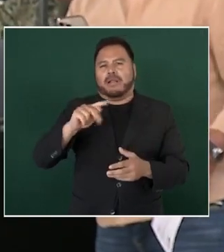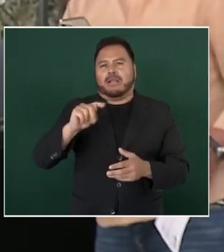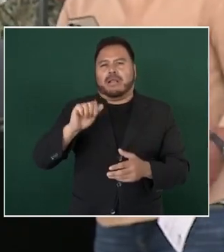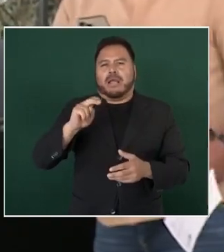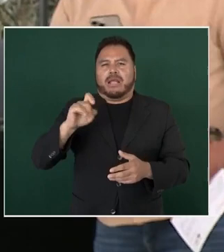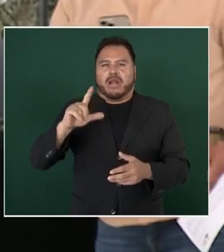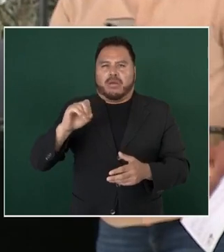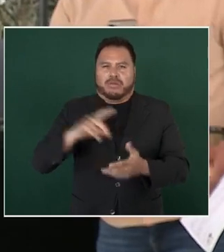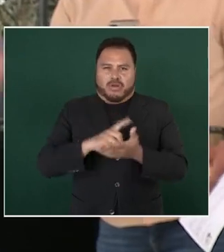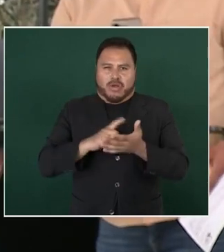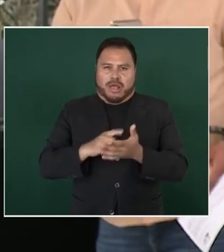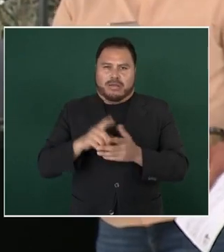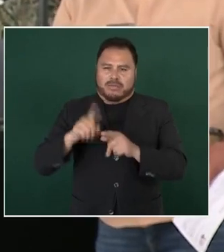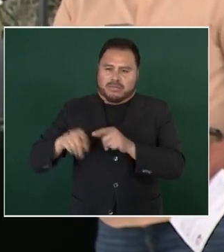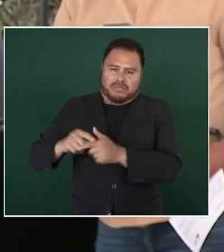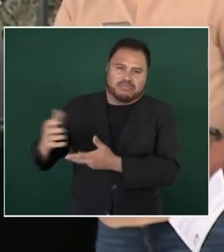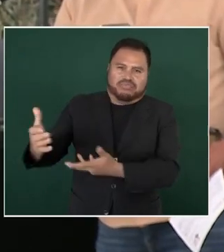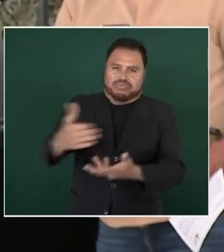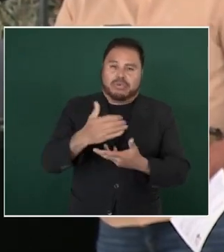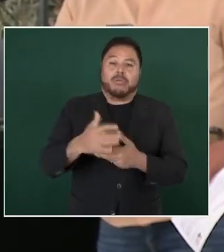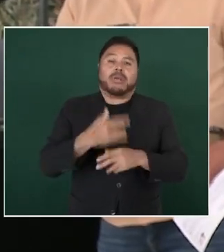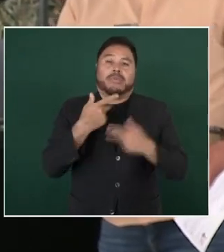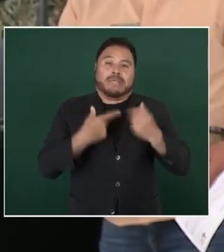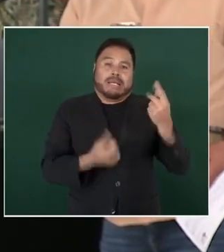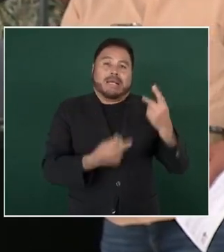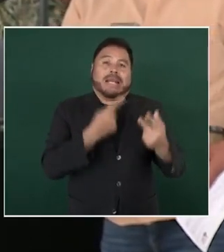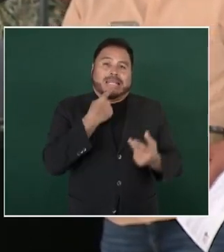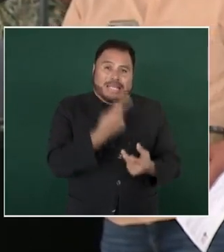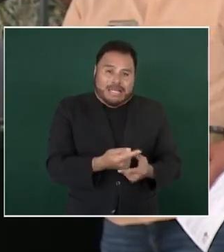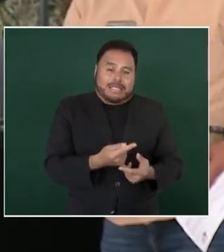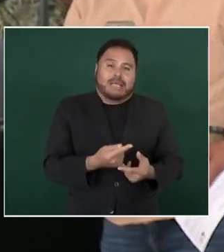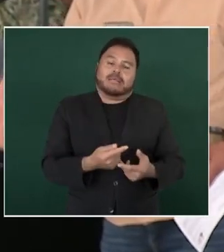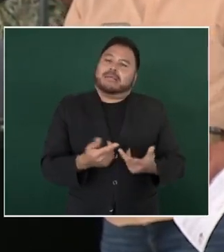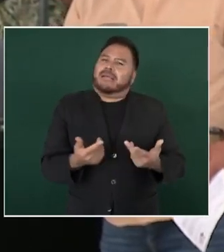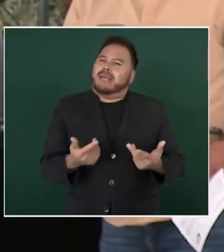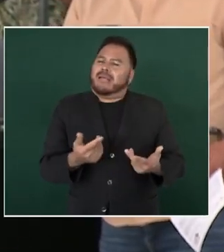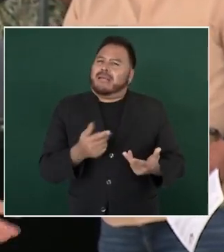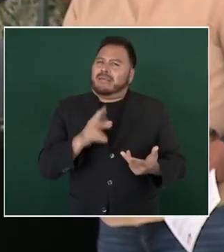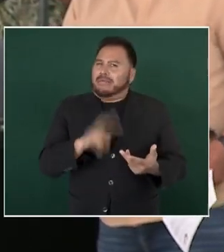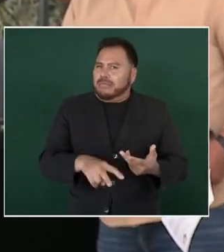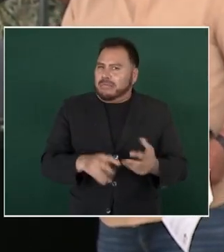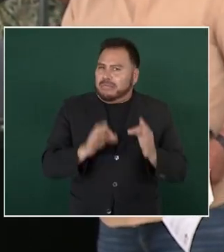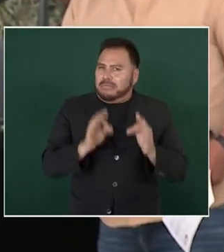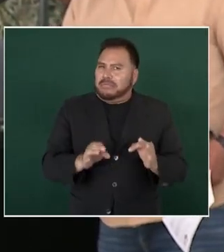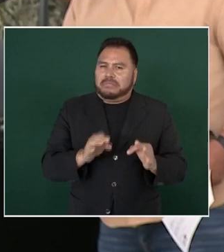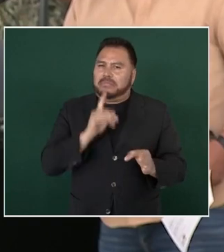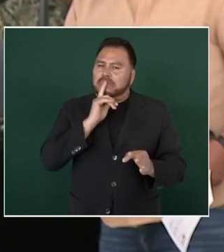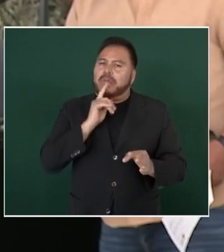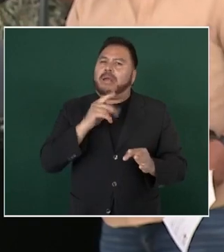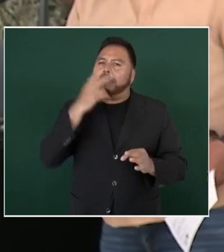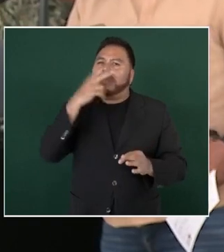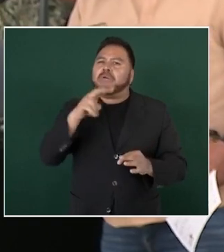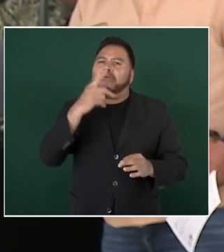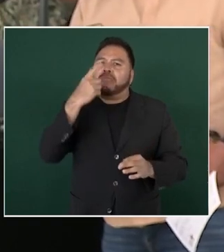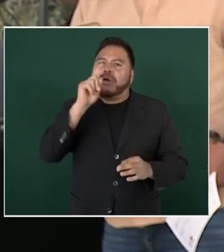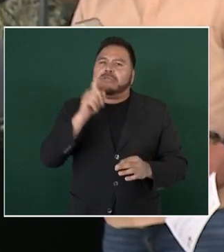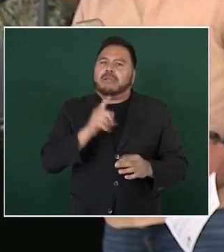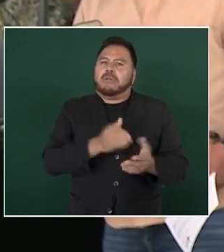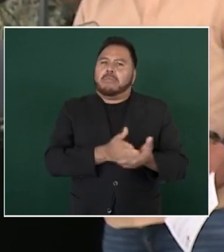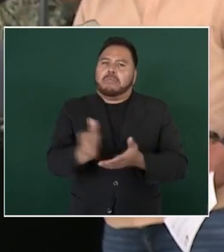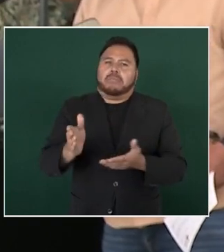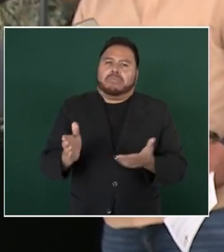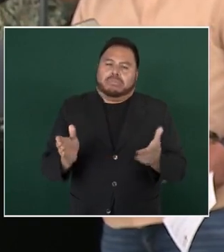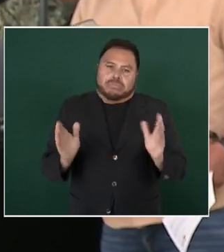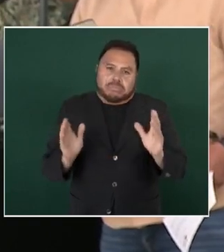porque diversas personas han comentado pues que que puede entrar el fentanilo a México como si fuese cualquier